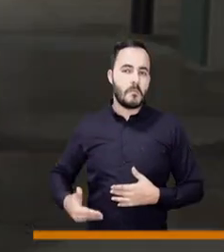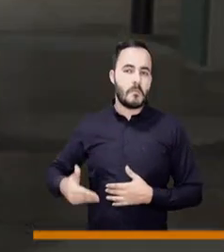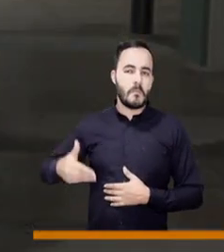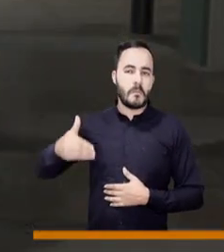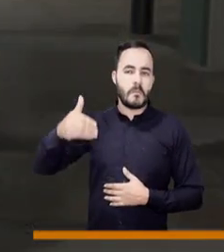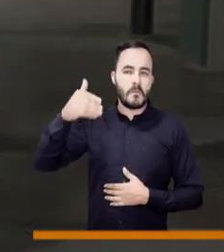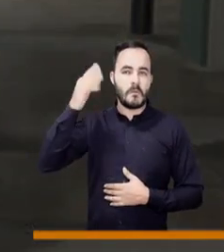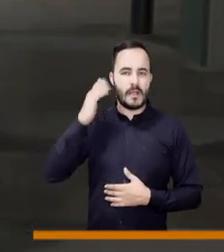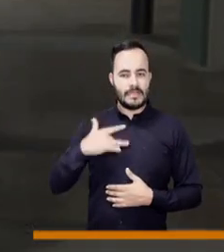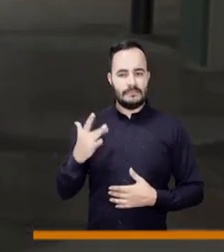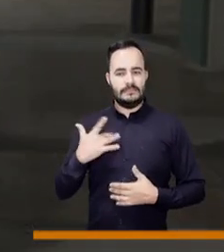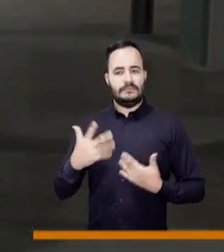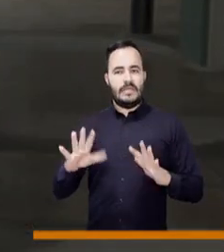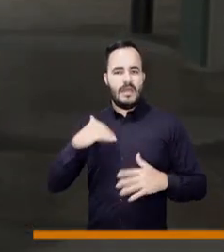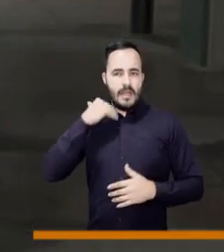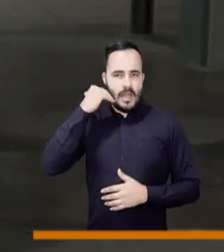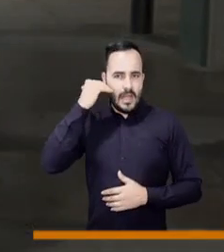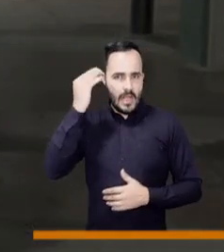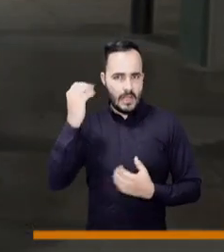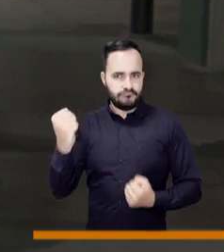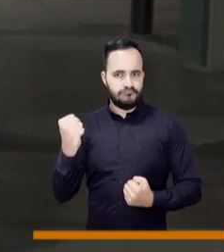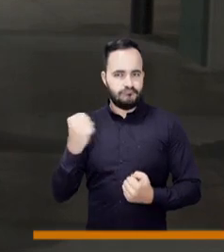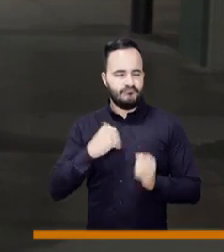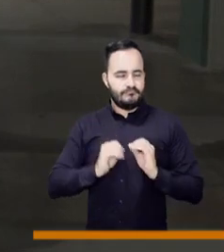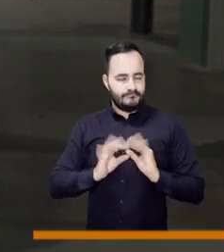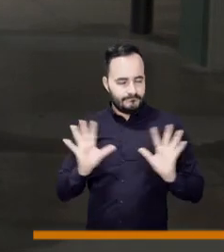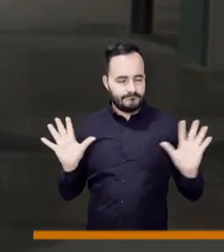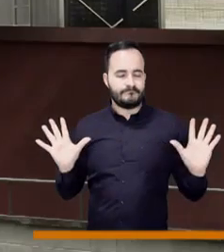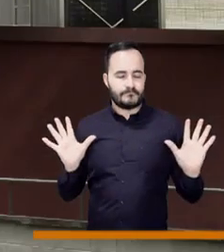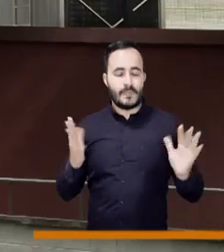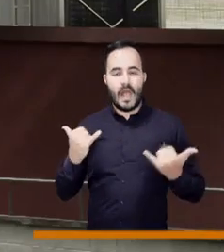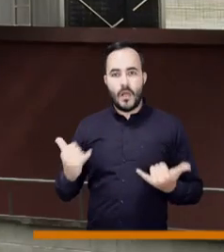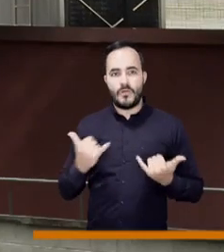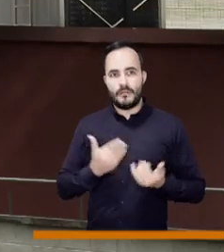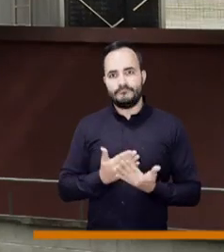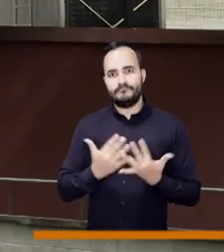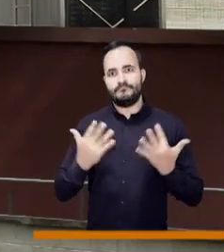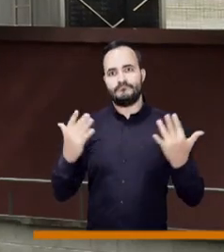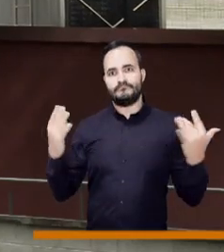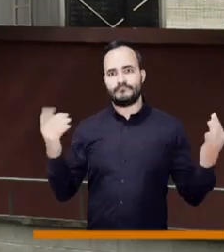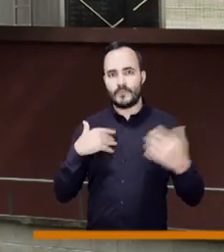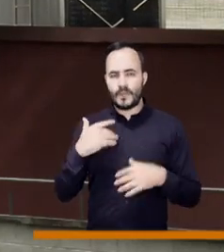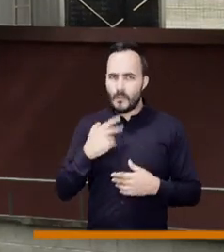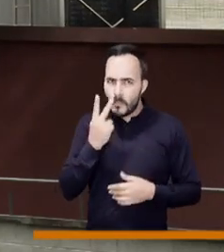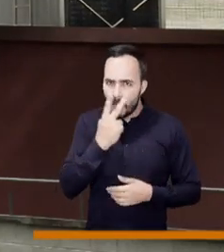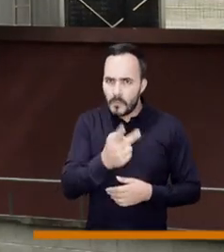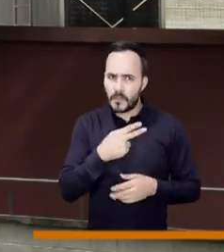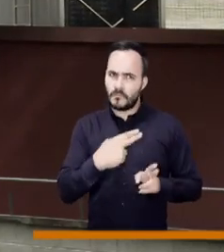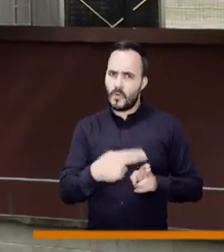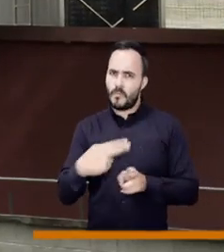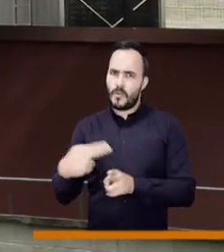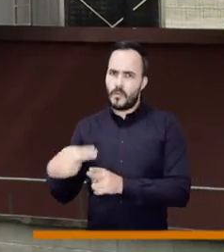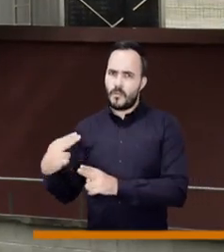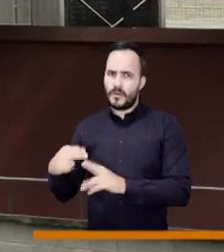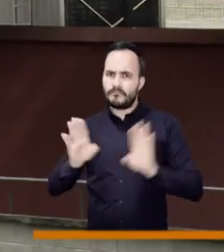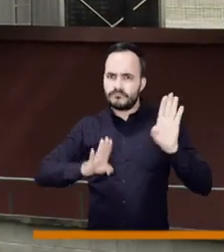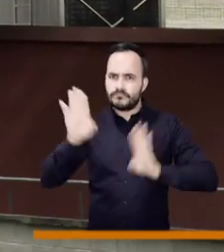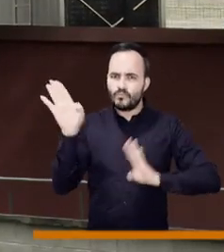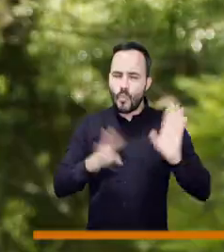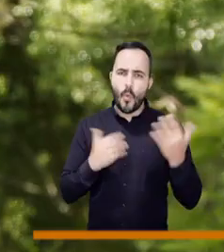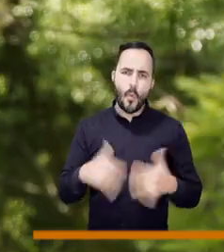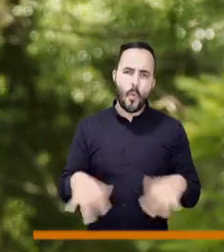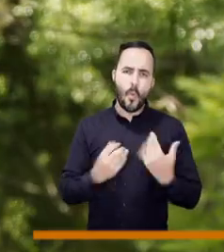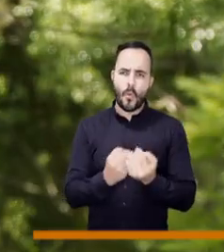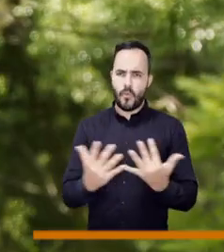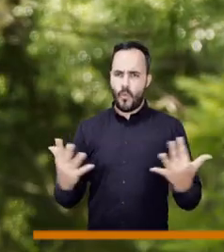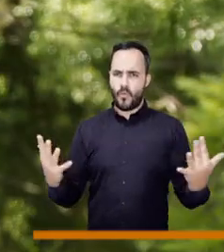madurado con el paso de los años, pero hoy tenemos una gran cantidad de nombres, creo que como nunca habíamos visto en alguna elección